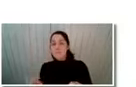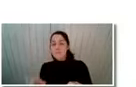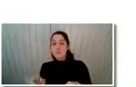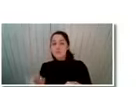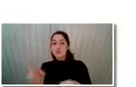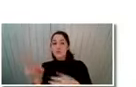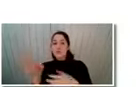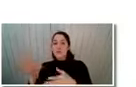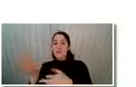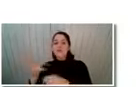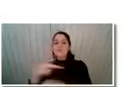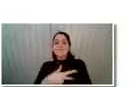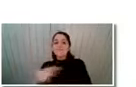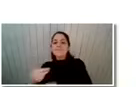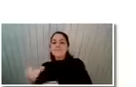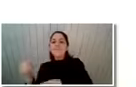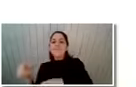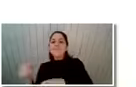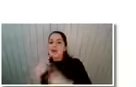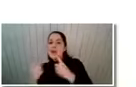no presenta el virus.